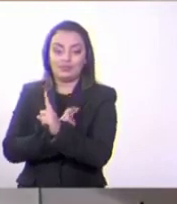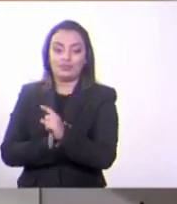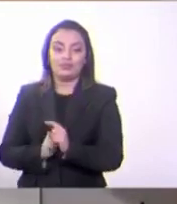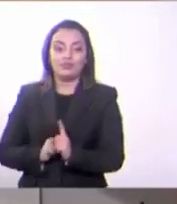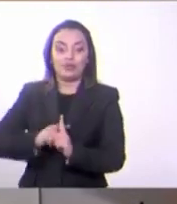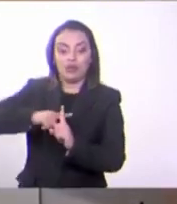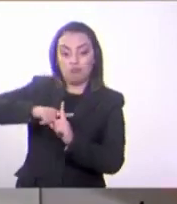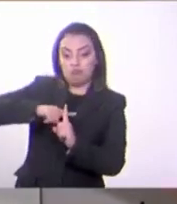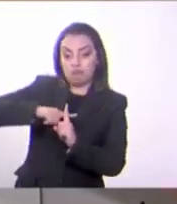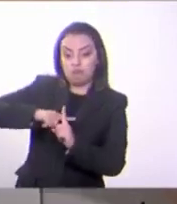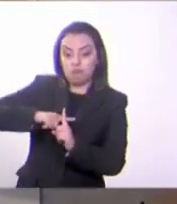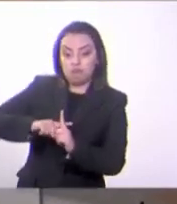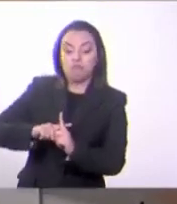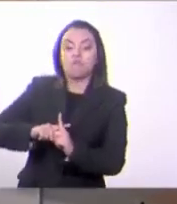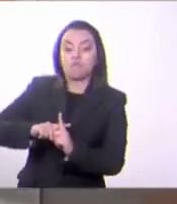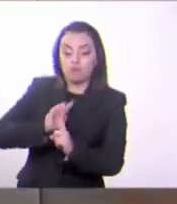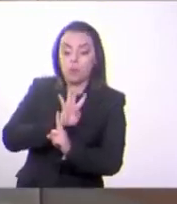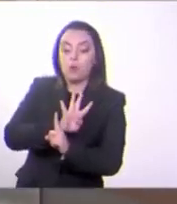X.